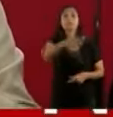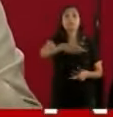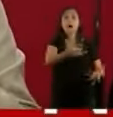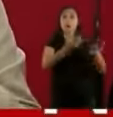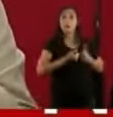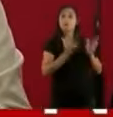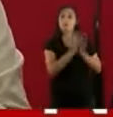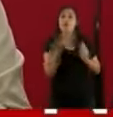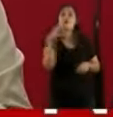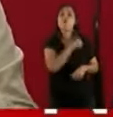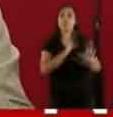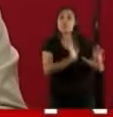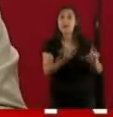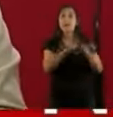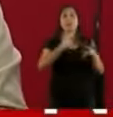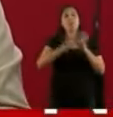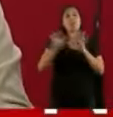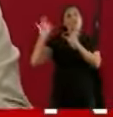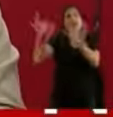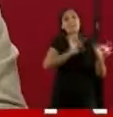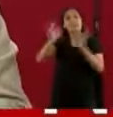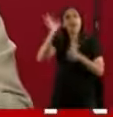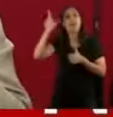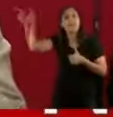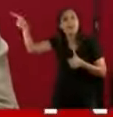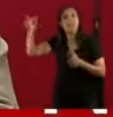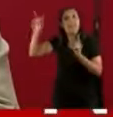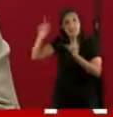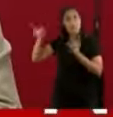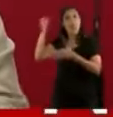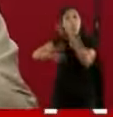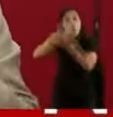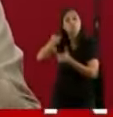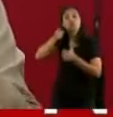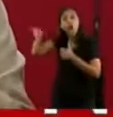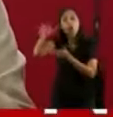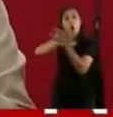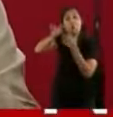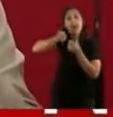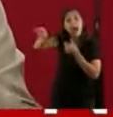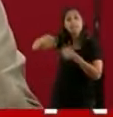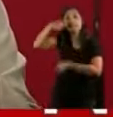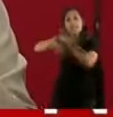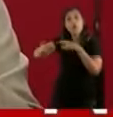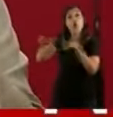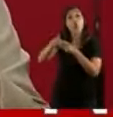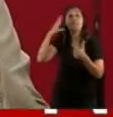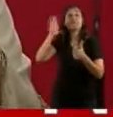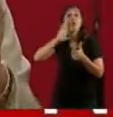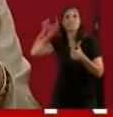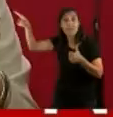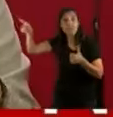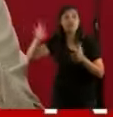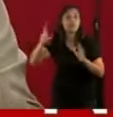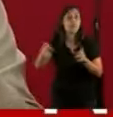acompañen, como ha sucedido en Italia cuando se luchó contra las mafias, como ha sucedido en Estados Unidos después